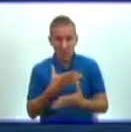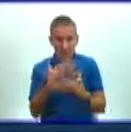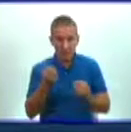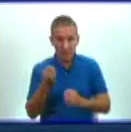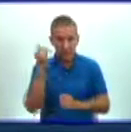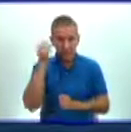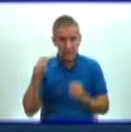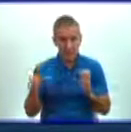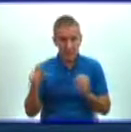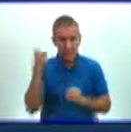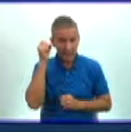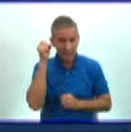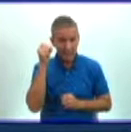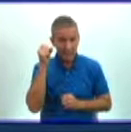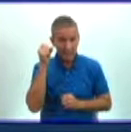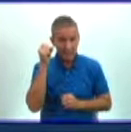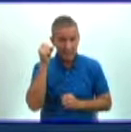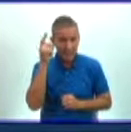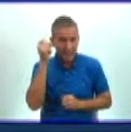¿Sí?